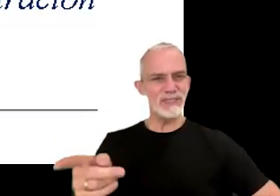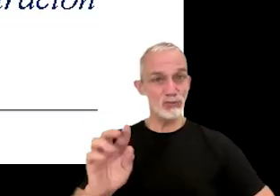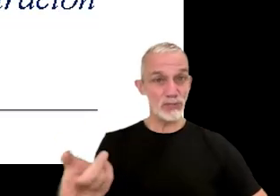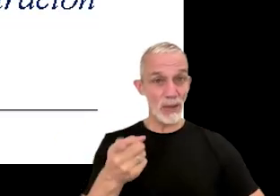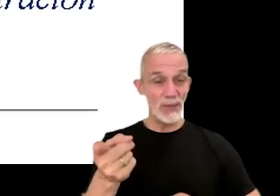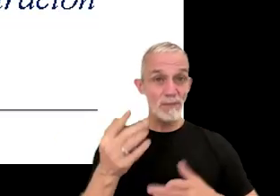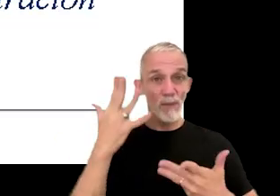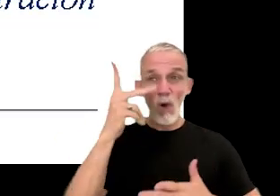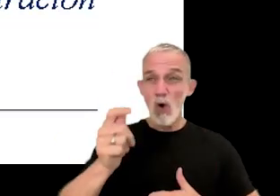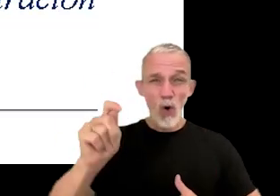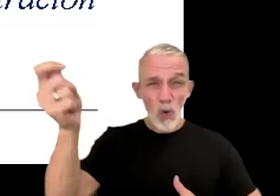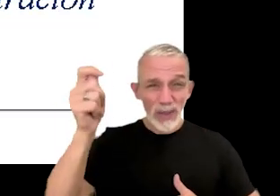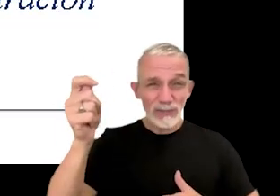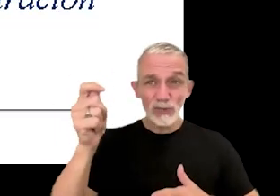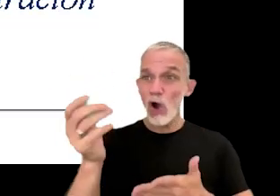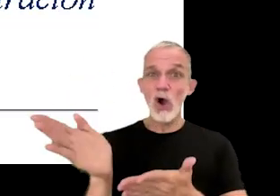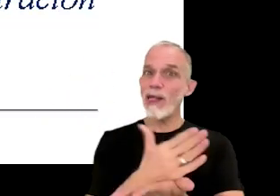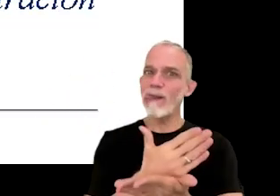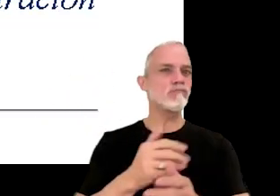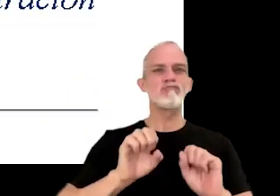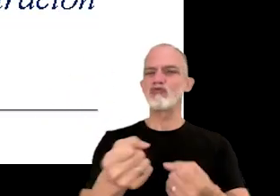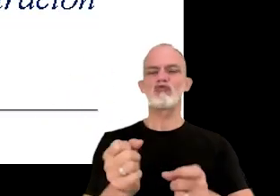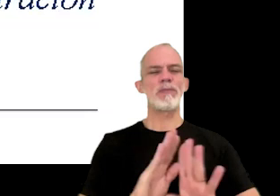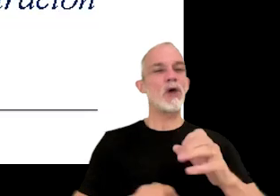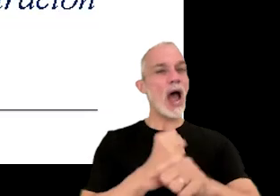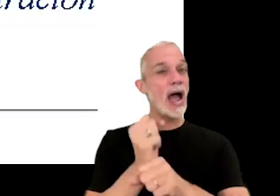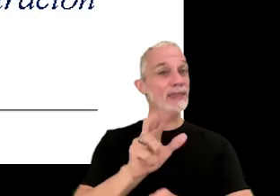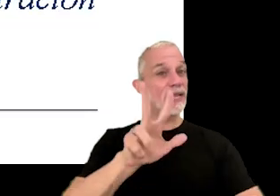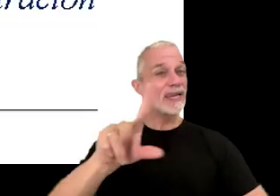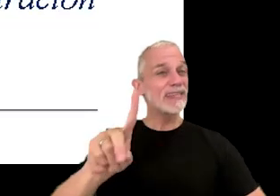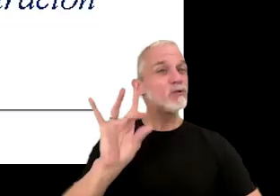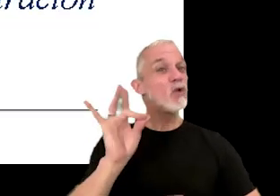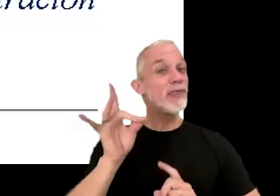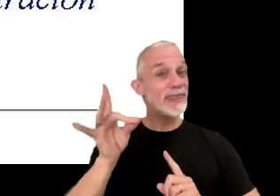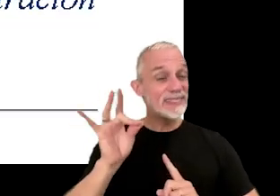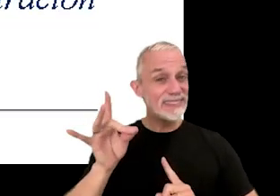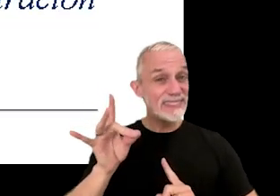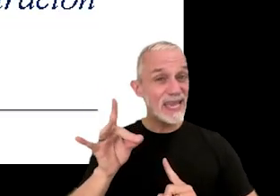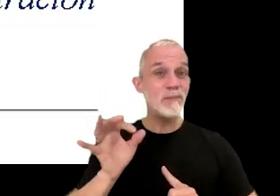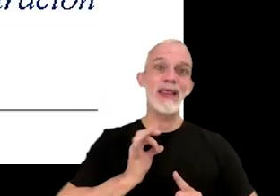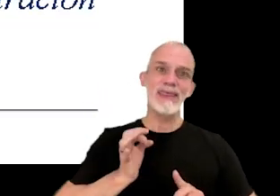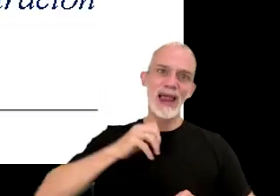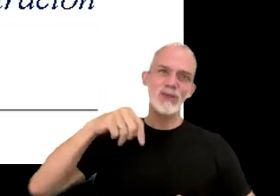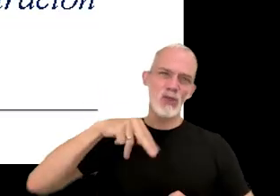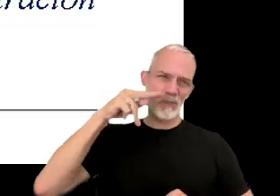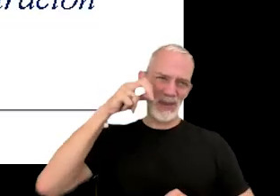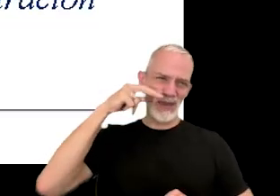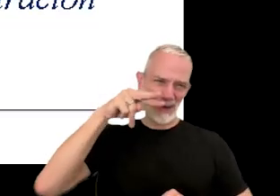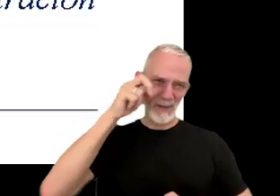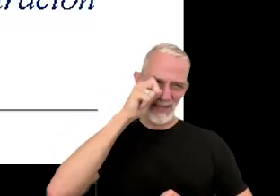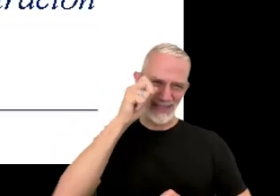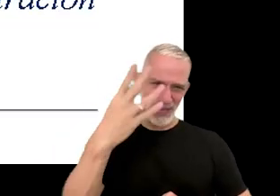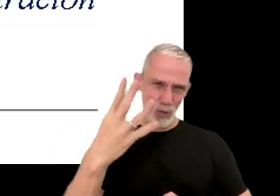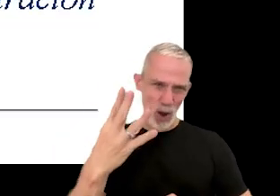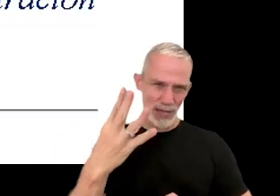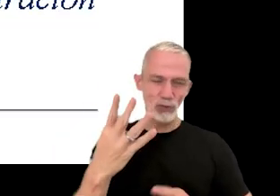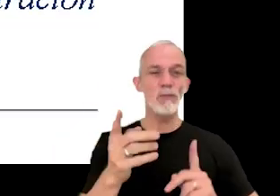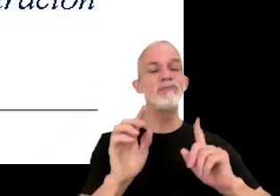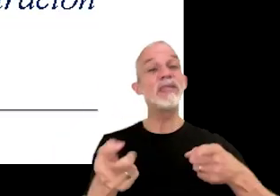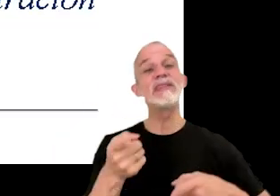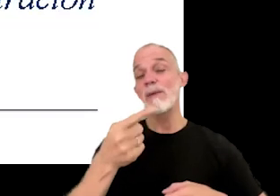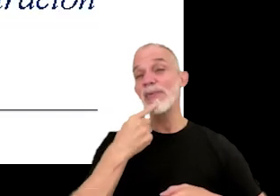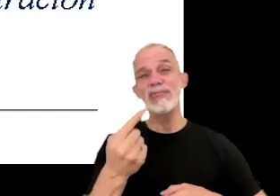suspender el juicio de ejecución hasta el 31 de diciembre 2024 inclusive, y agrega